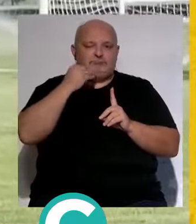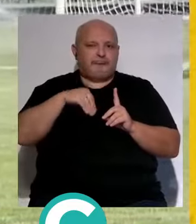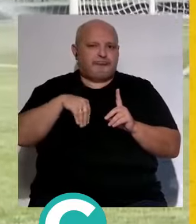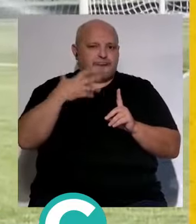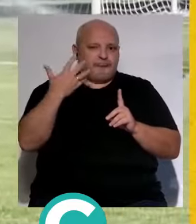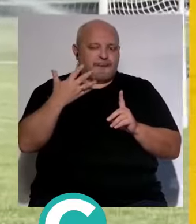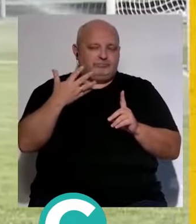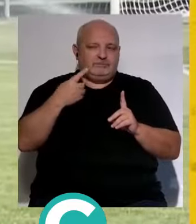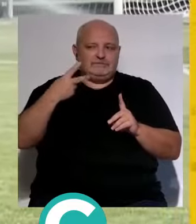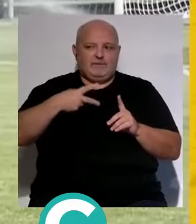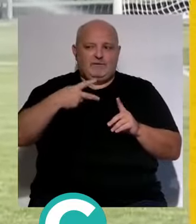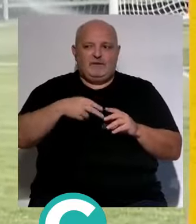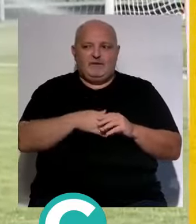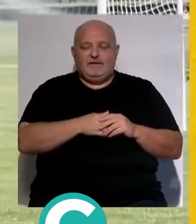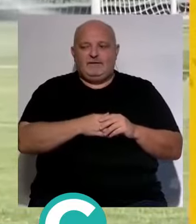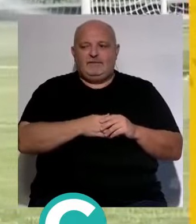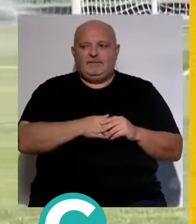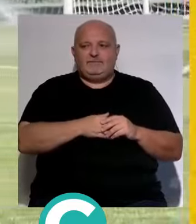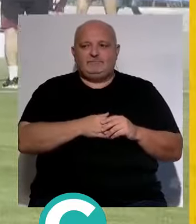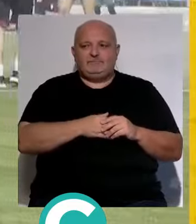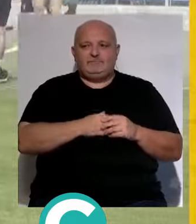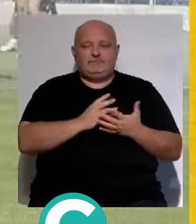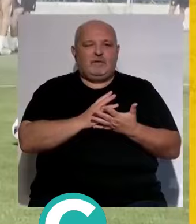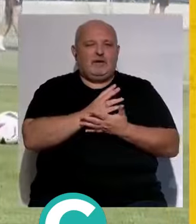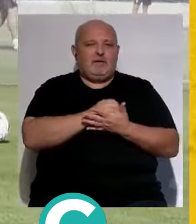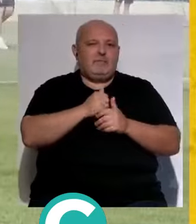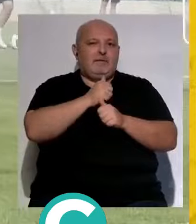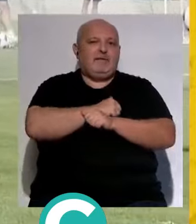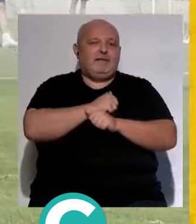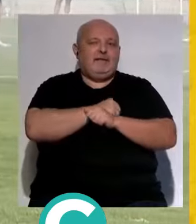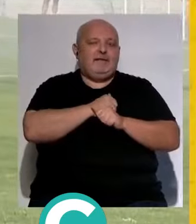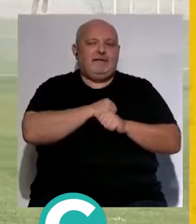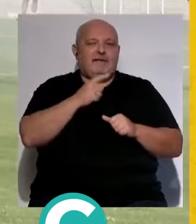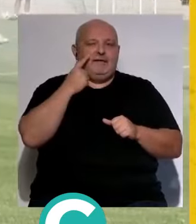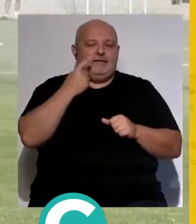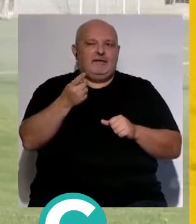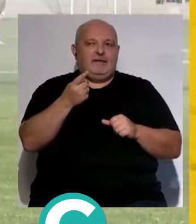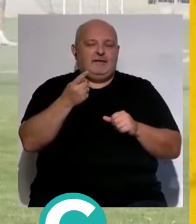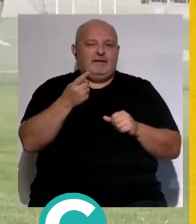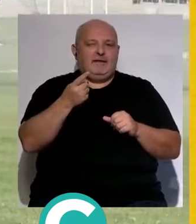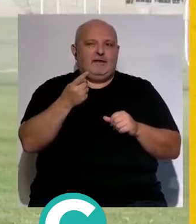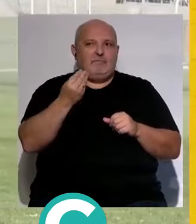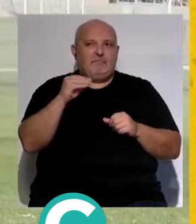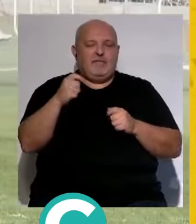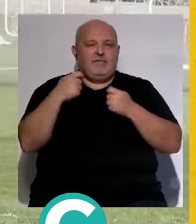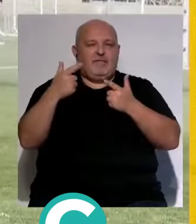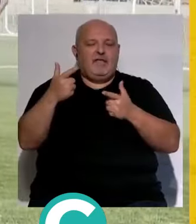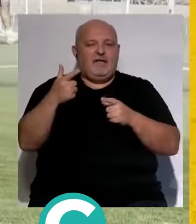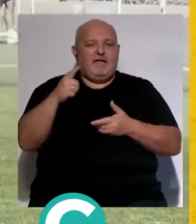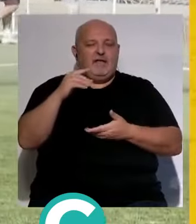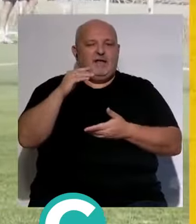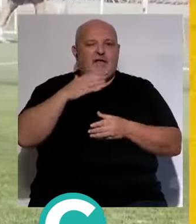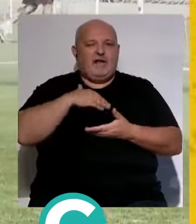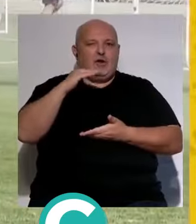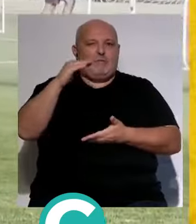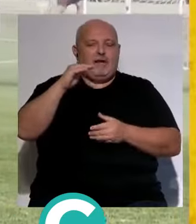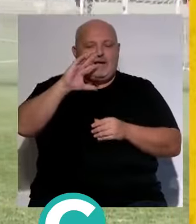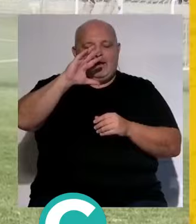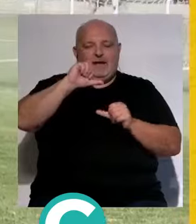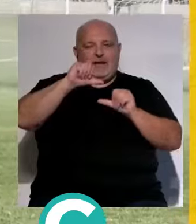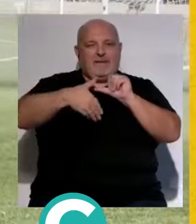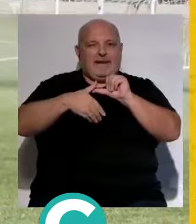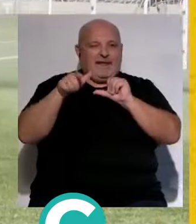mejores futbolistas de segunda división, sin duda. Vamos. Todos teníamos esperanza en que Bielsa le diera algunos minutos en la Copa América. No le ha dado minutos